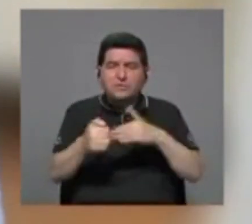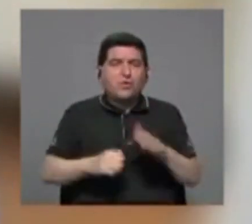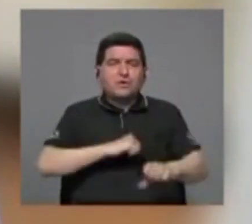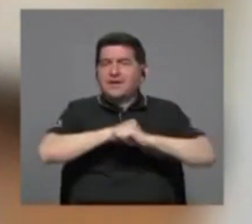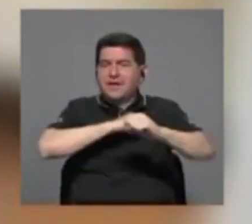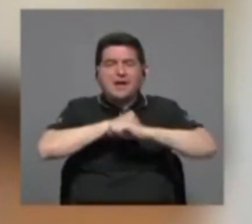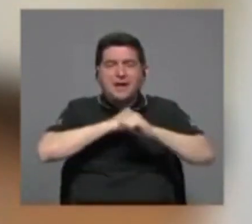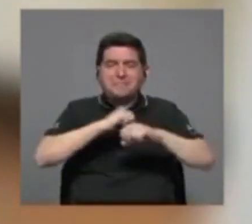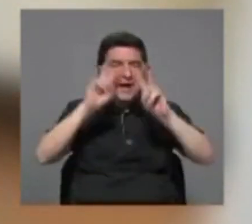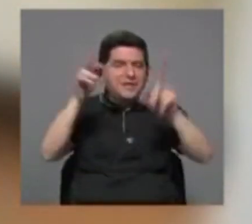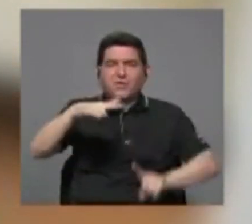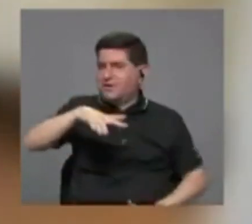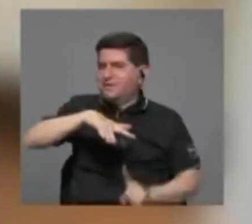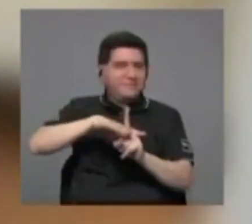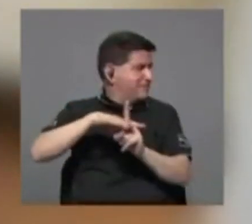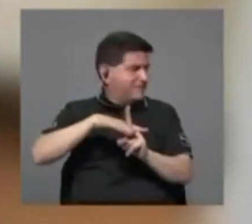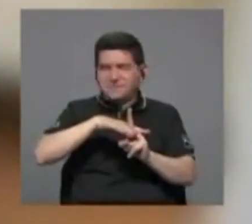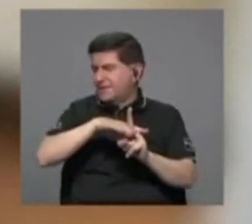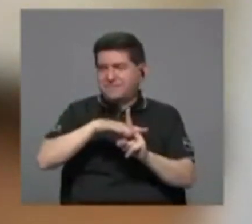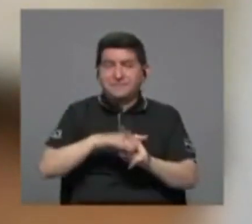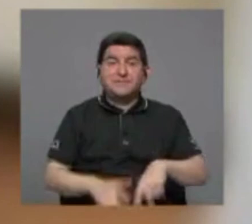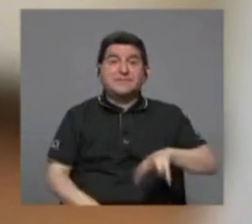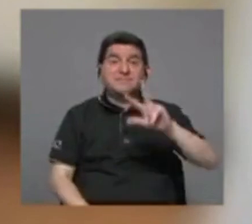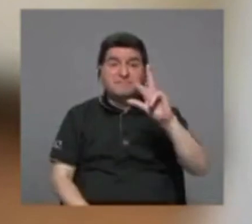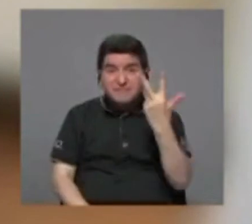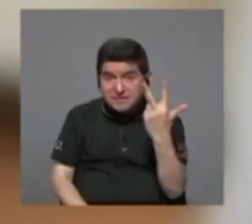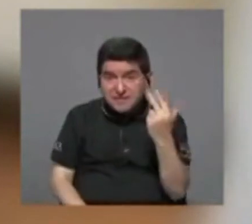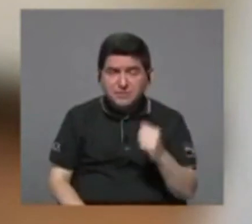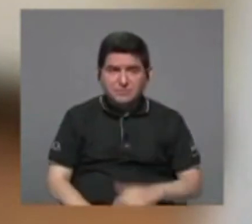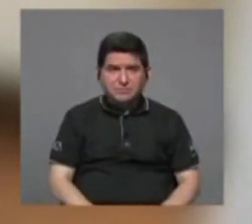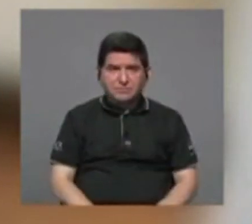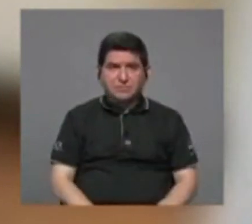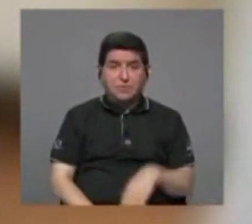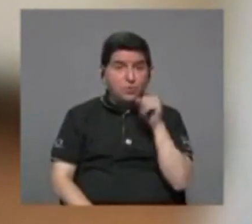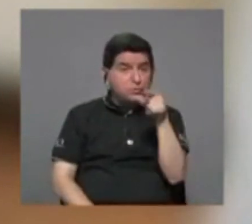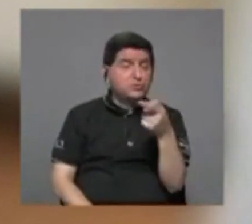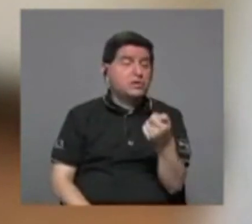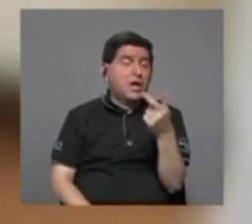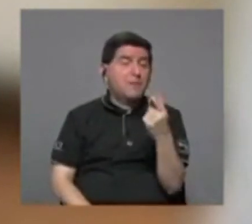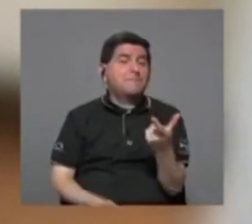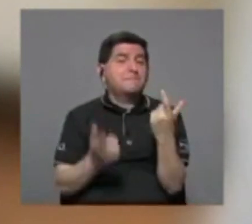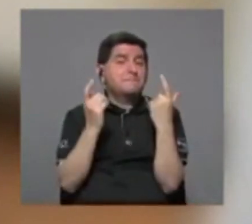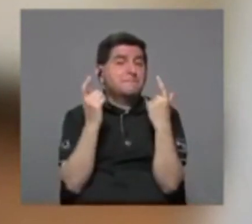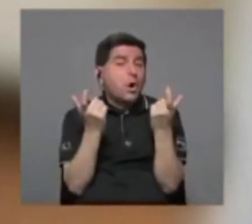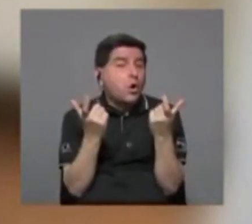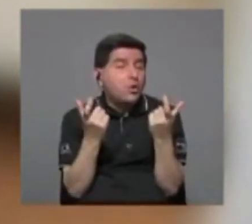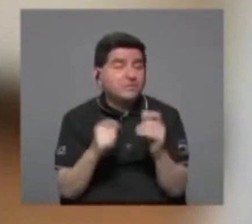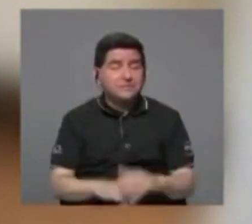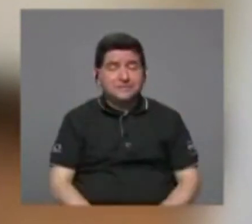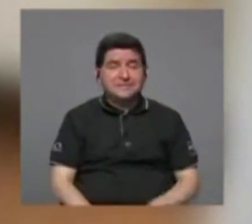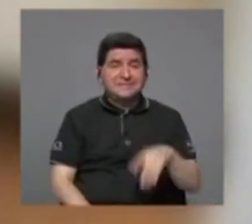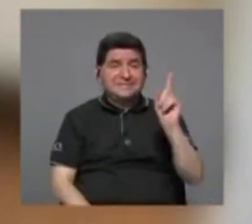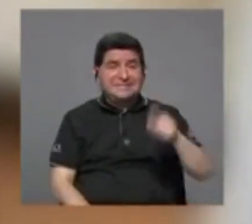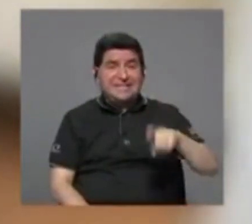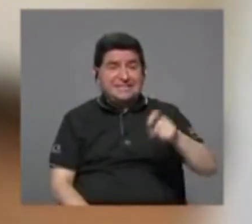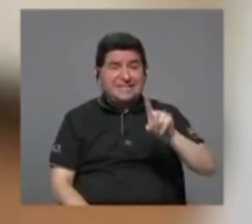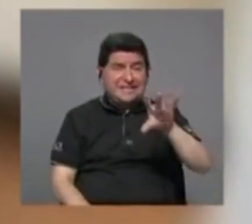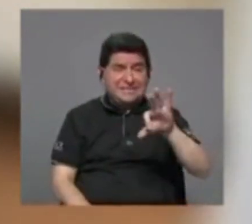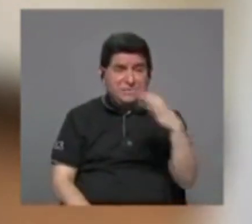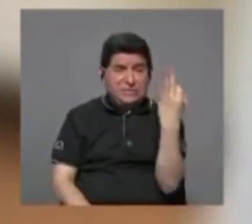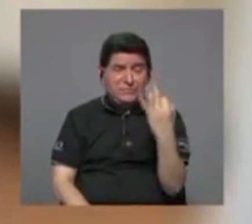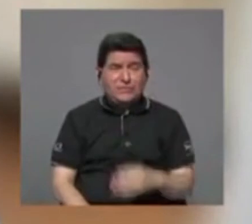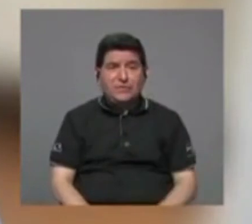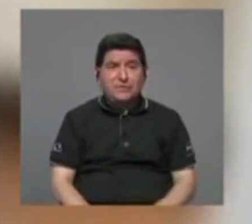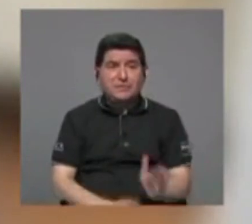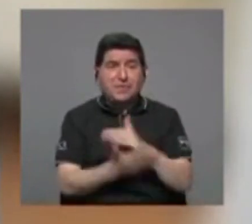desaparecido, en campaña electoral. Y tercero, vea usted que va a entrar con poco capital y entonces va a tener que de alguna manera